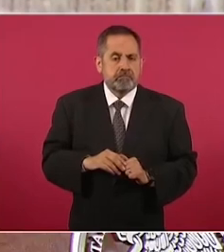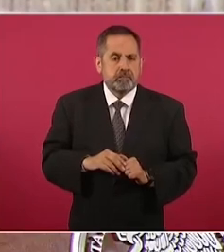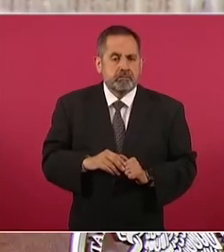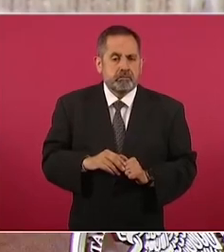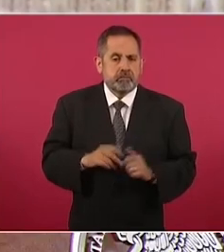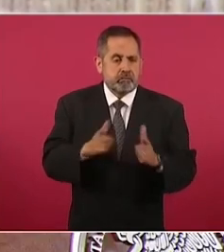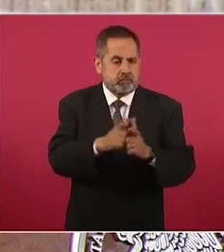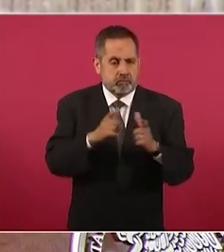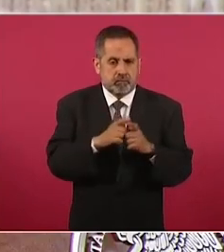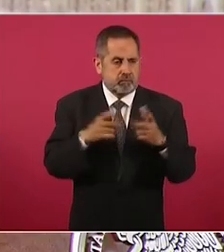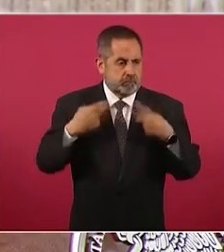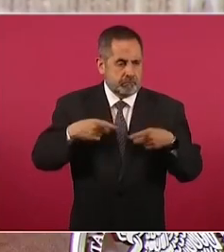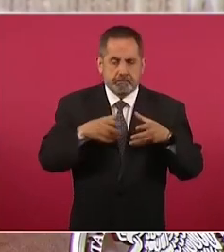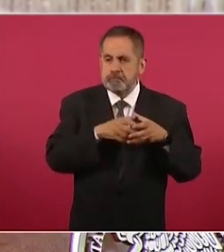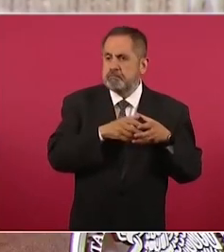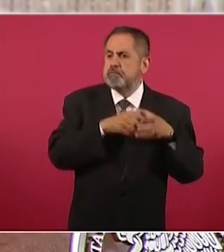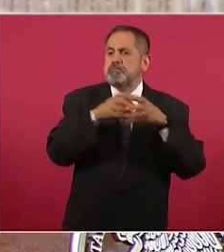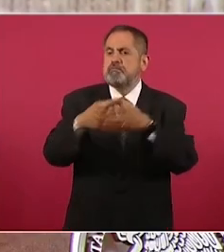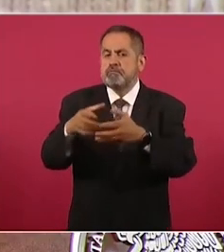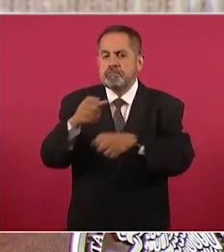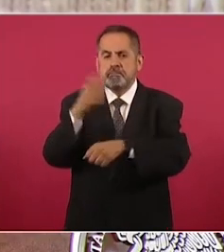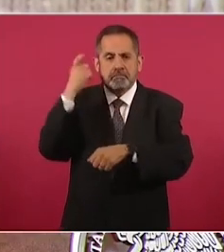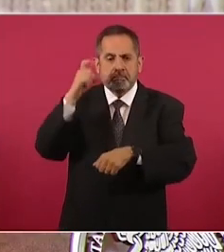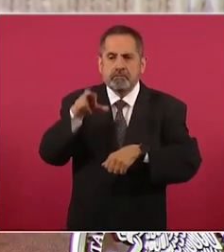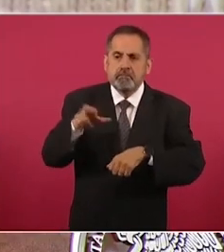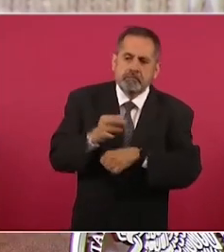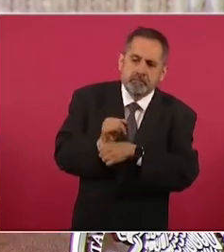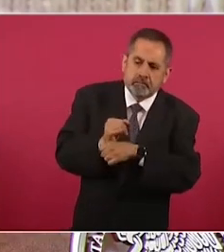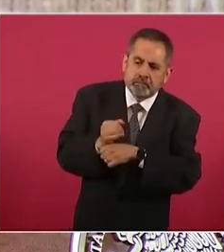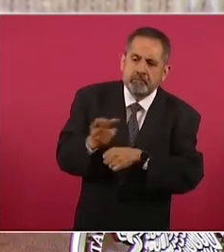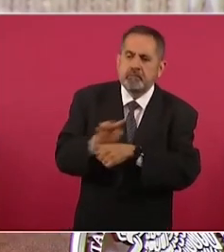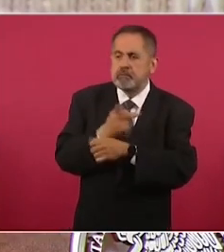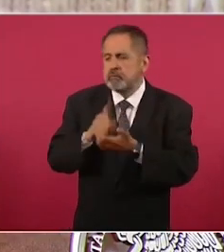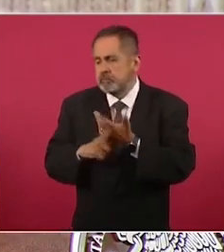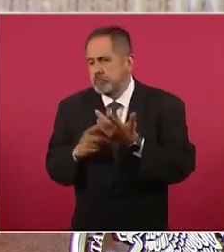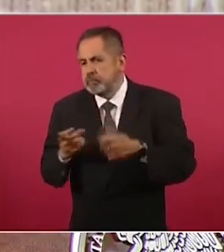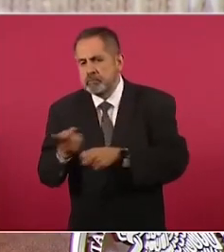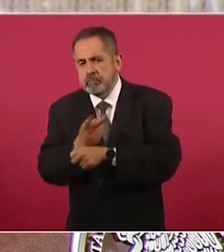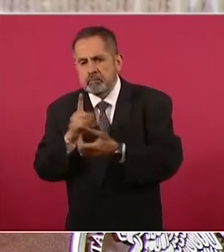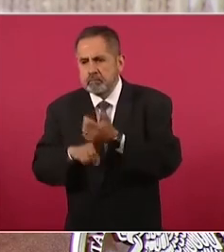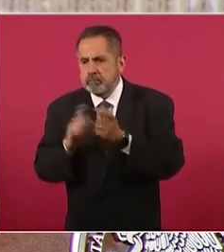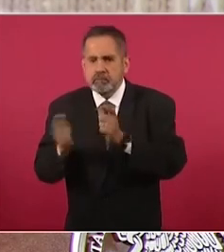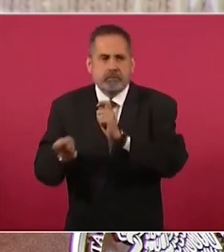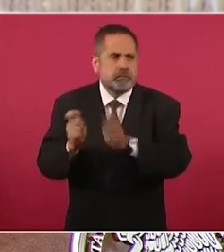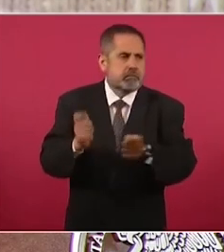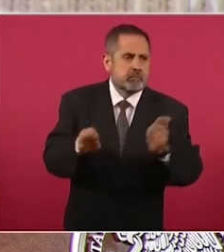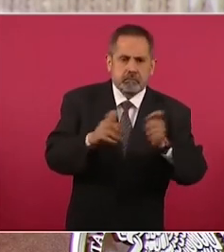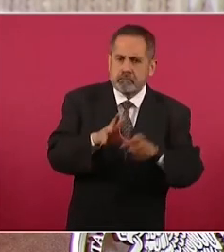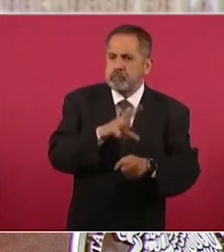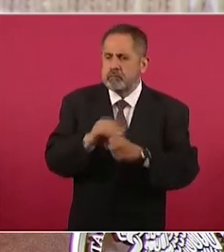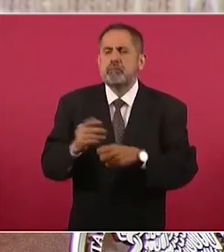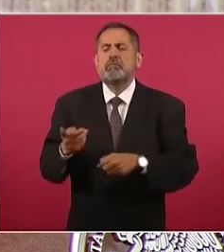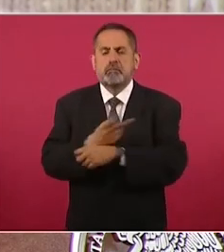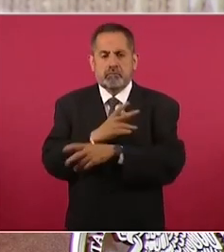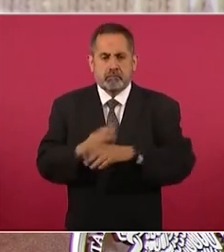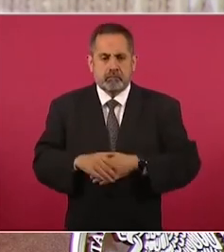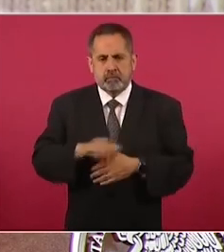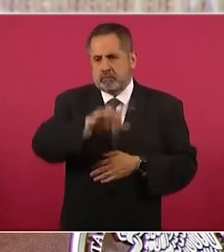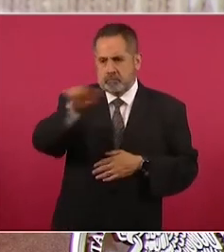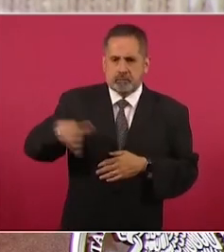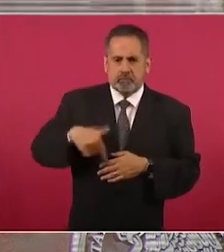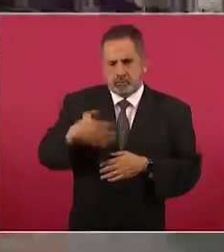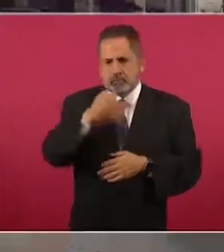a un grupo de personas a hacer la investigación completa de cómo están las cosas y te